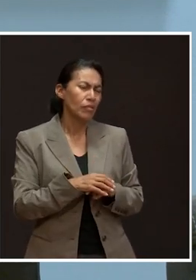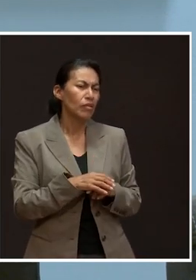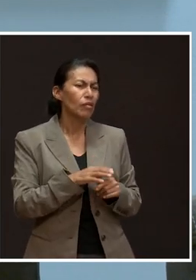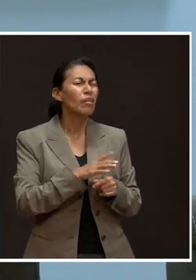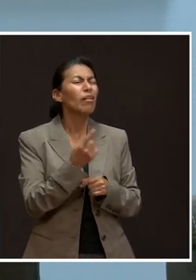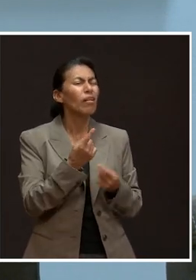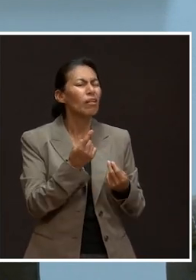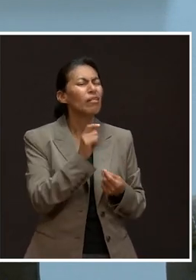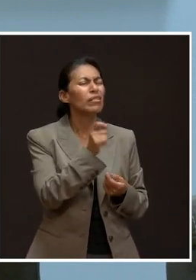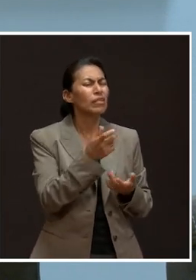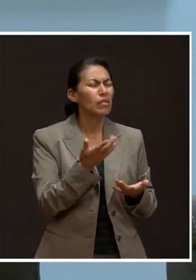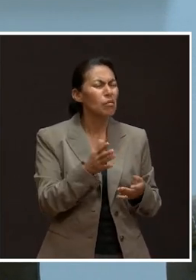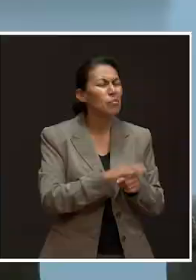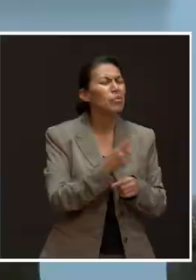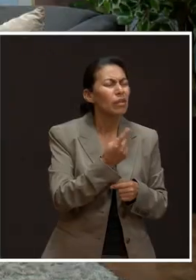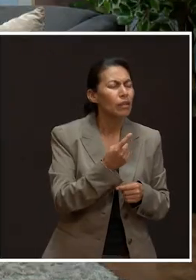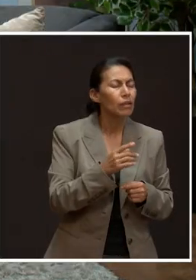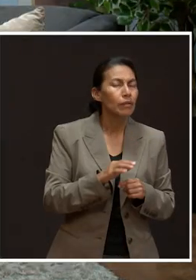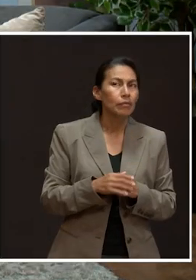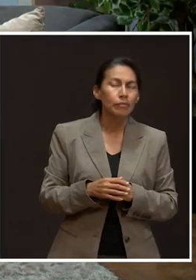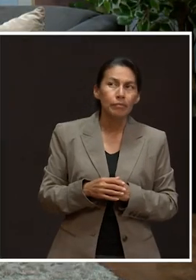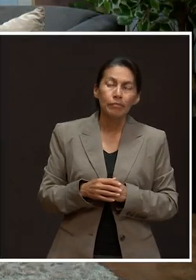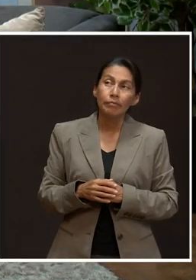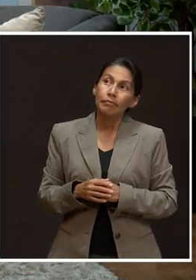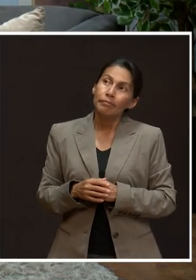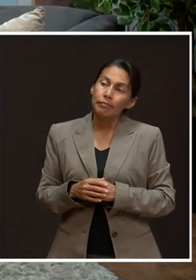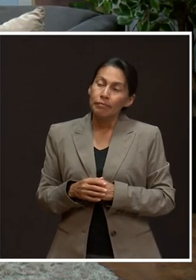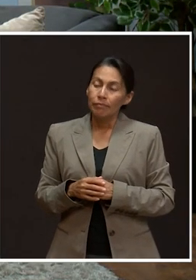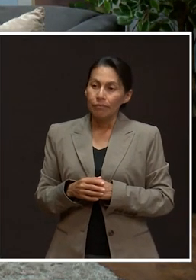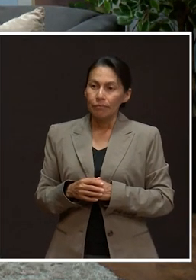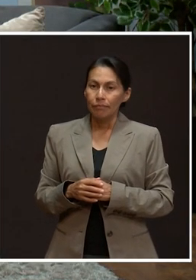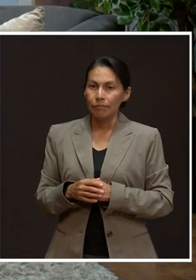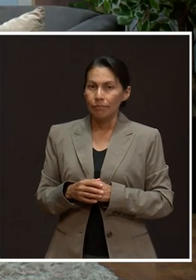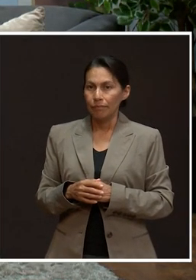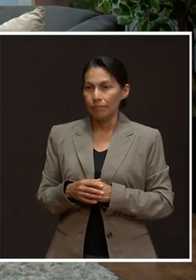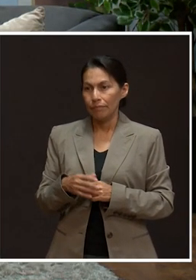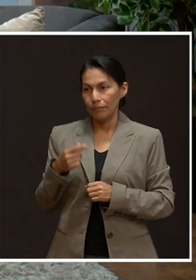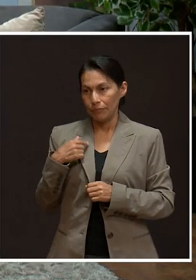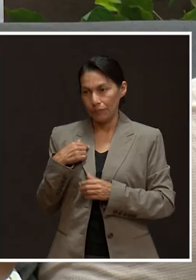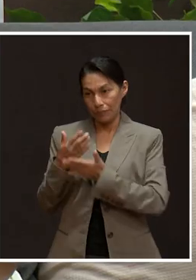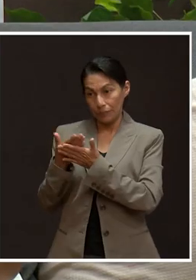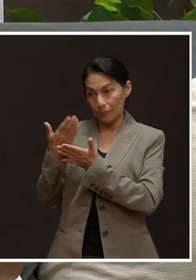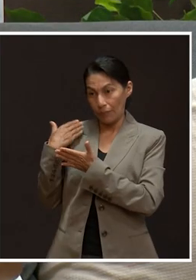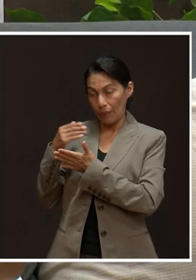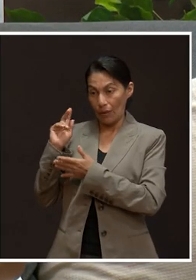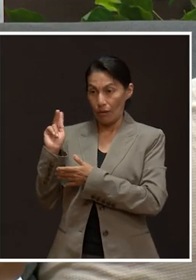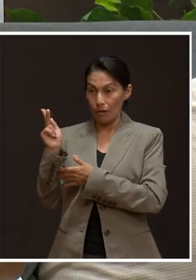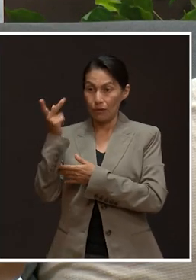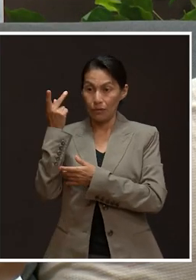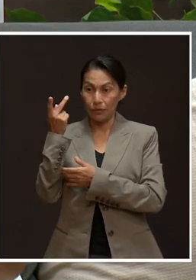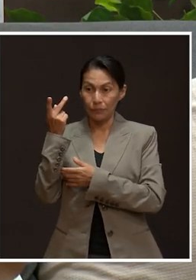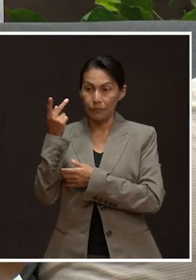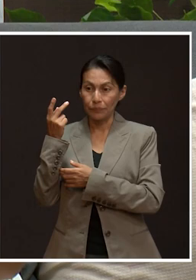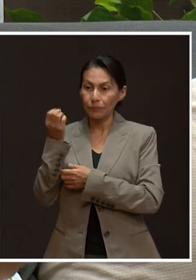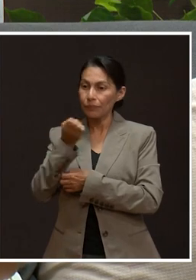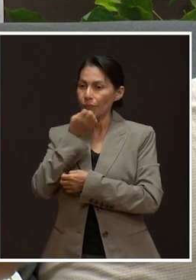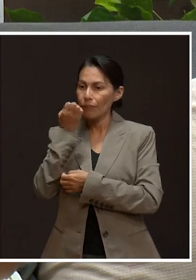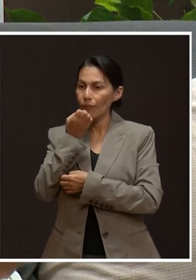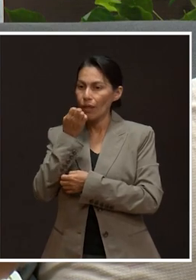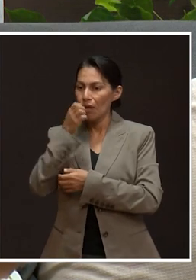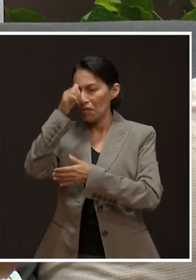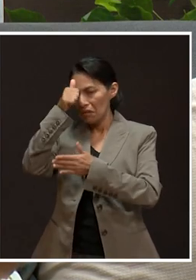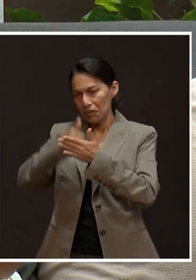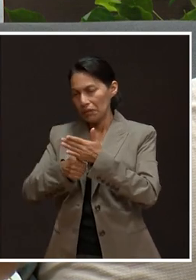mueve? Porque yo había estudiado la preparatoria en una escuela no